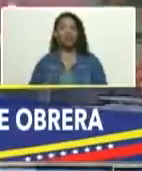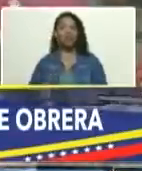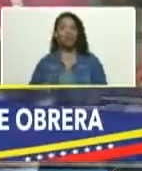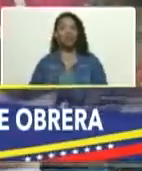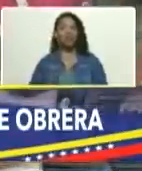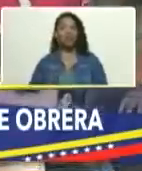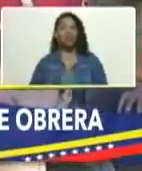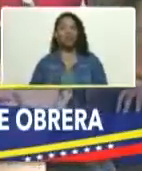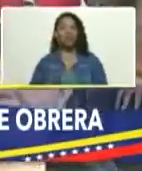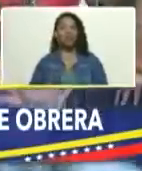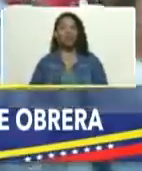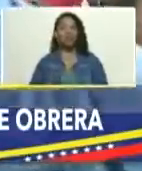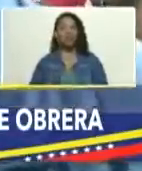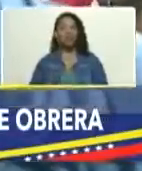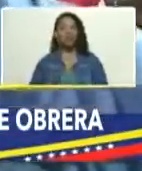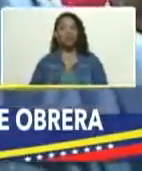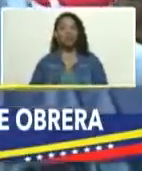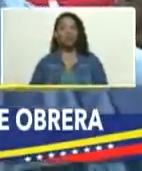Siguaraya.